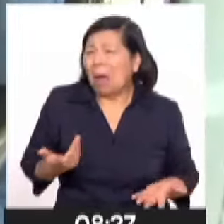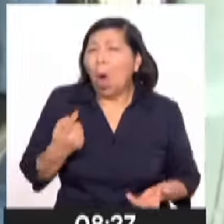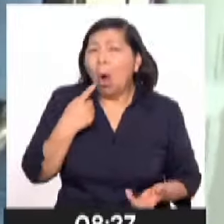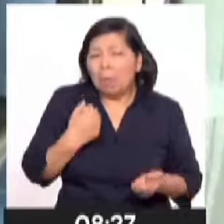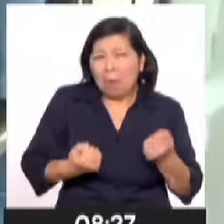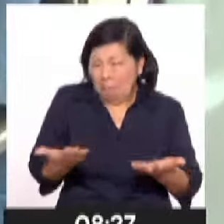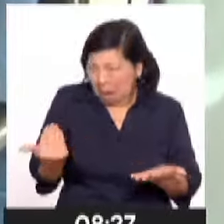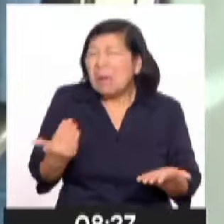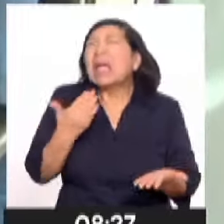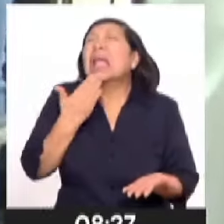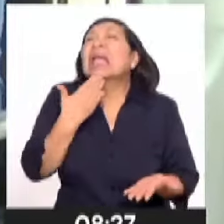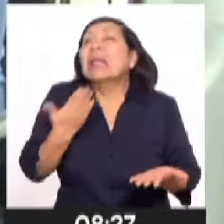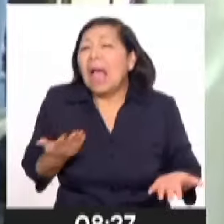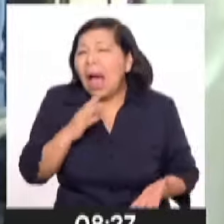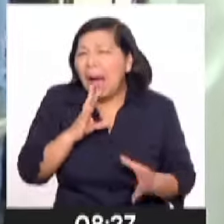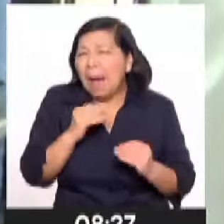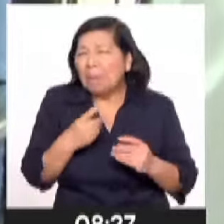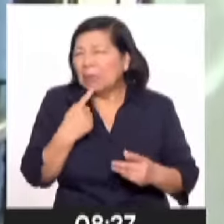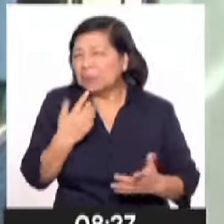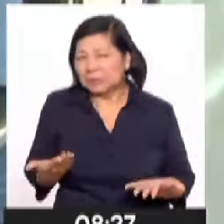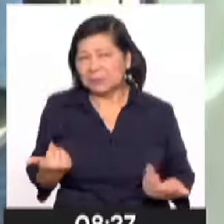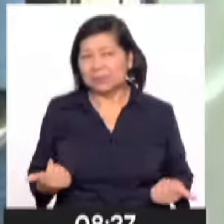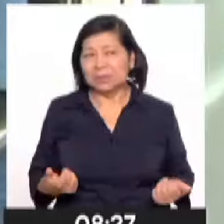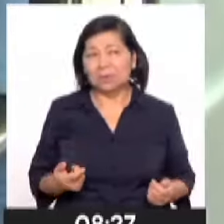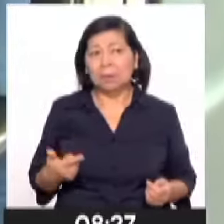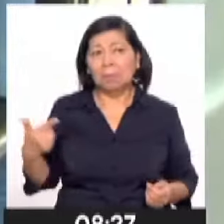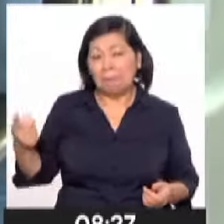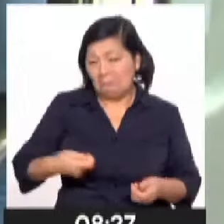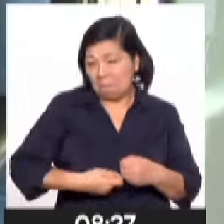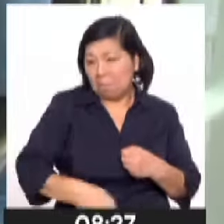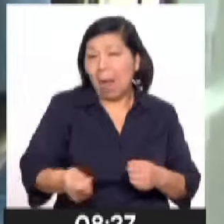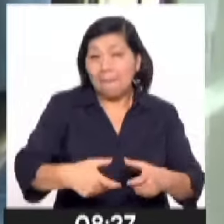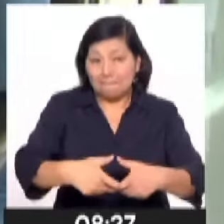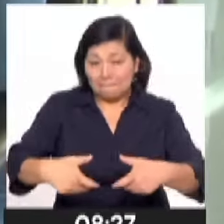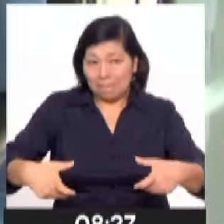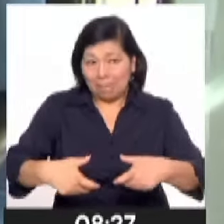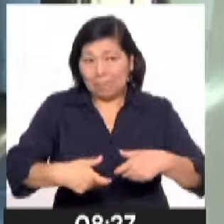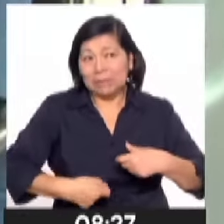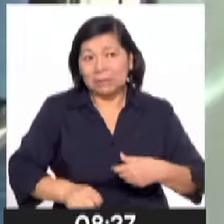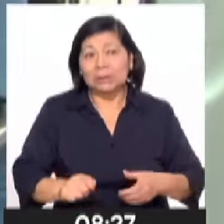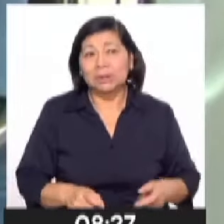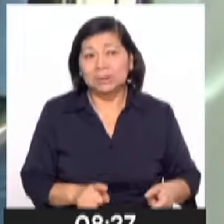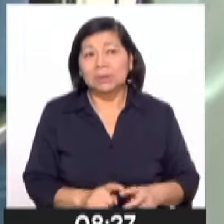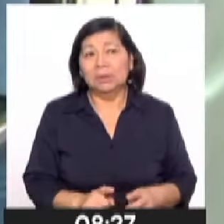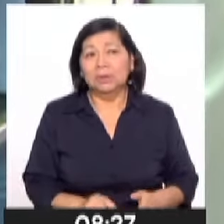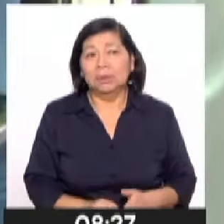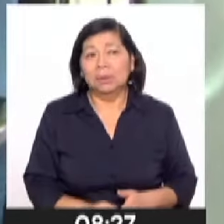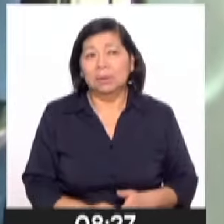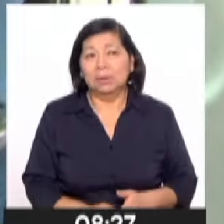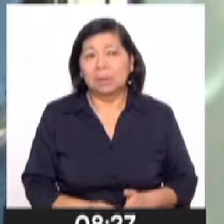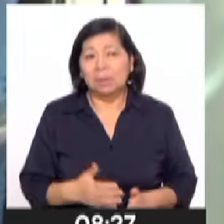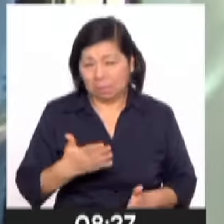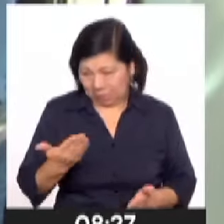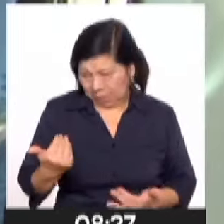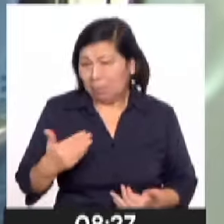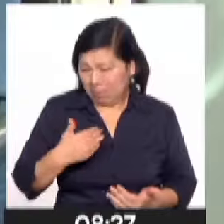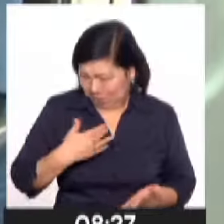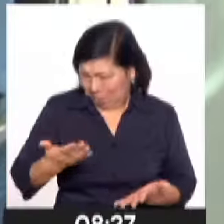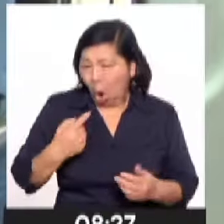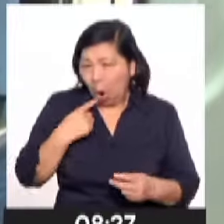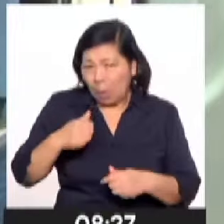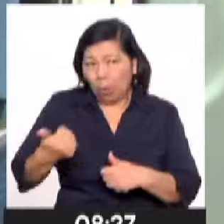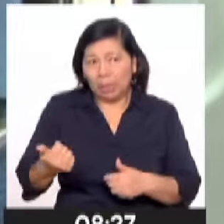¿Qué cosa quieres? Dime, habla, ¿qué cosa quieres? Como él no recibía, lo aventaron el papel. Entonces, el chico que estaba ahí sentado le dice, es conmigo, a mí.